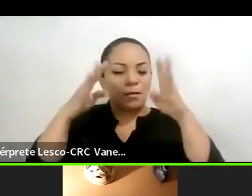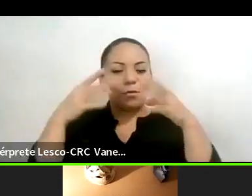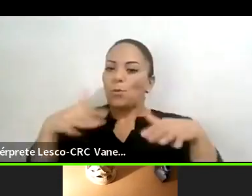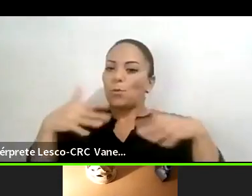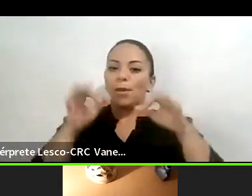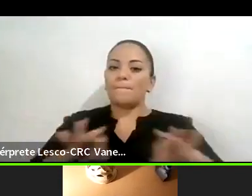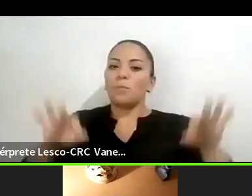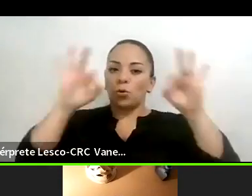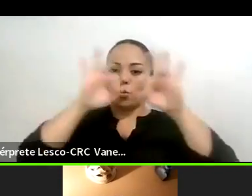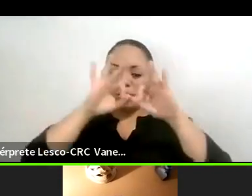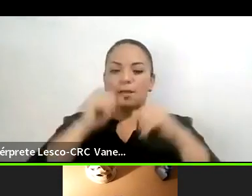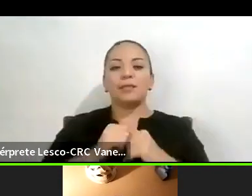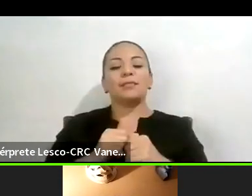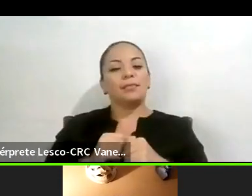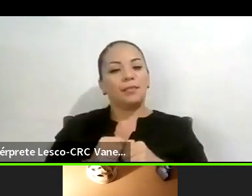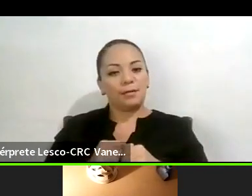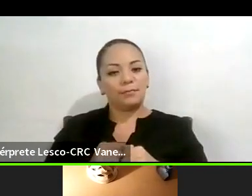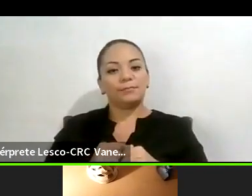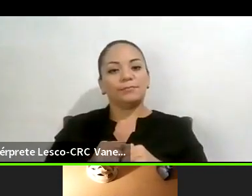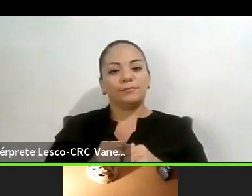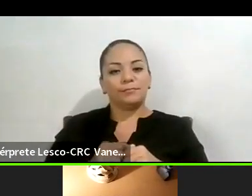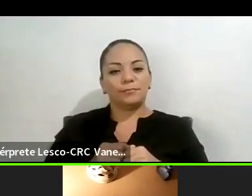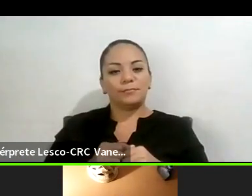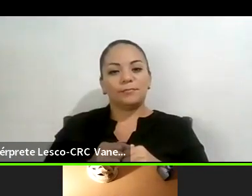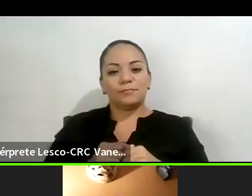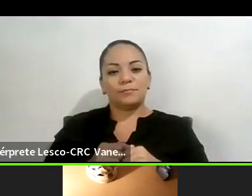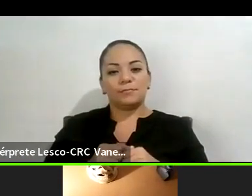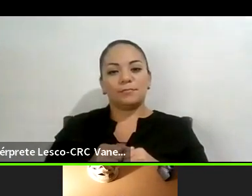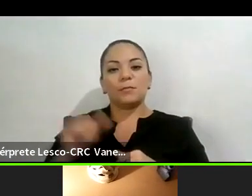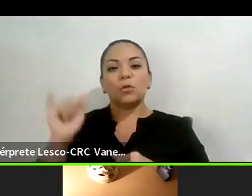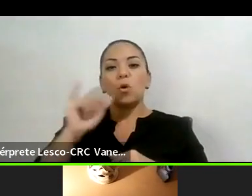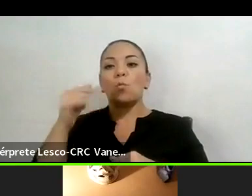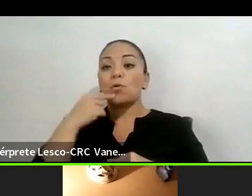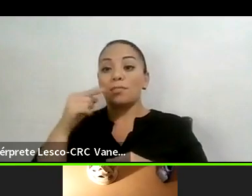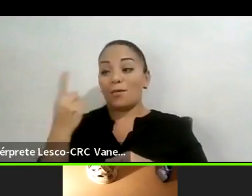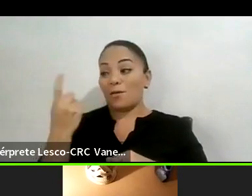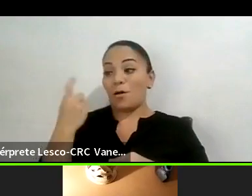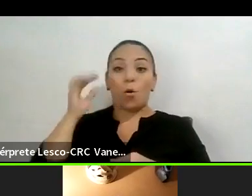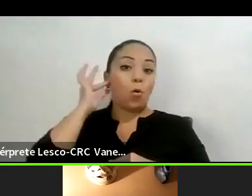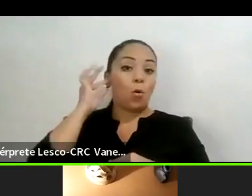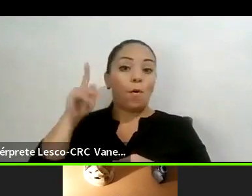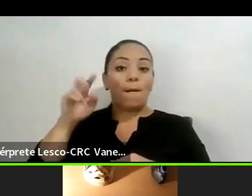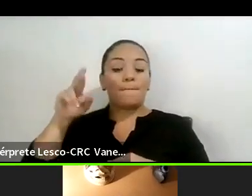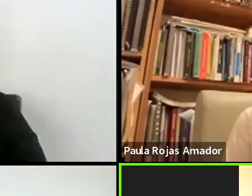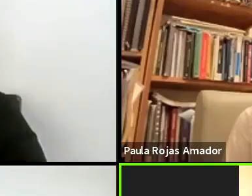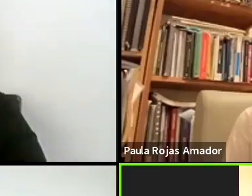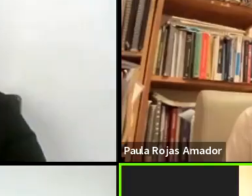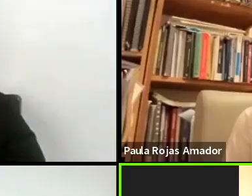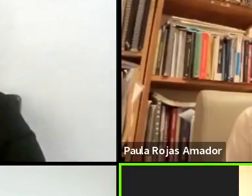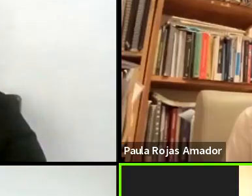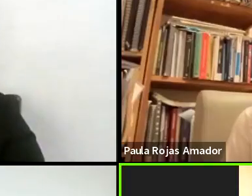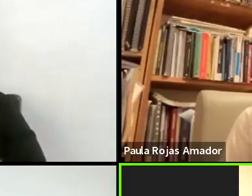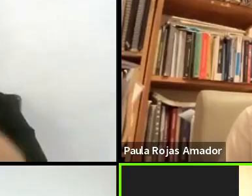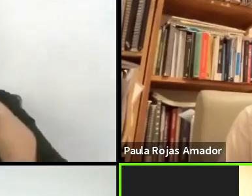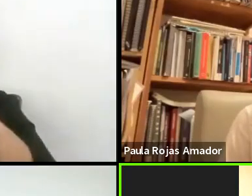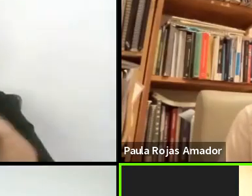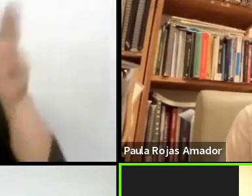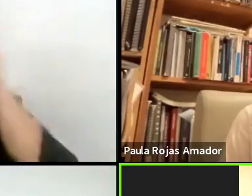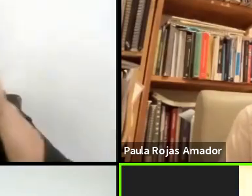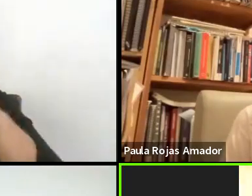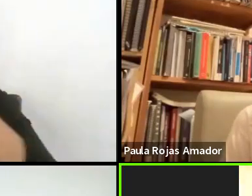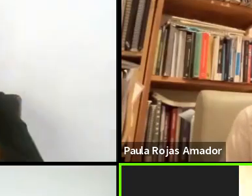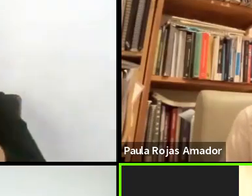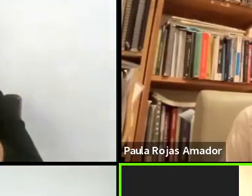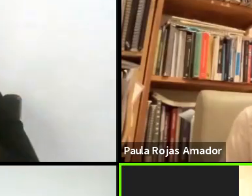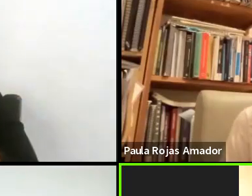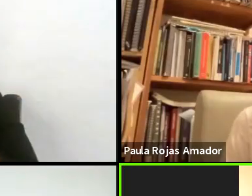importante rescatar, porque como bien lo decía Priscila, de pronto cuando se escuchen estos cuentos, la gente va a escuchar